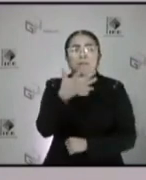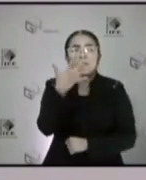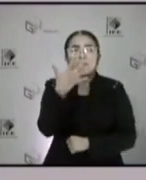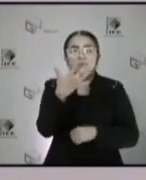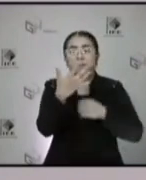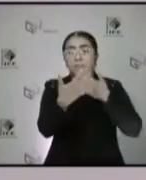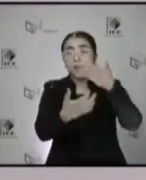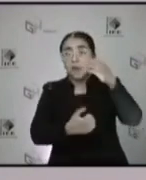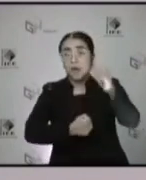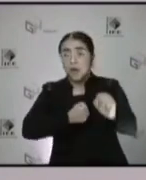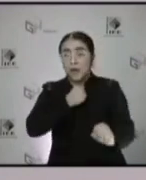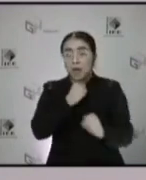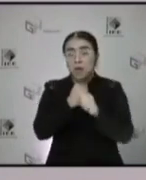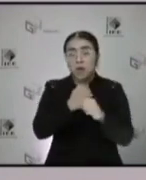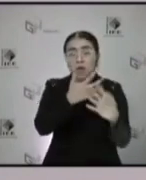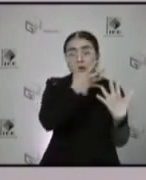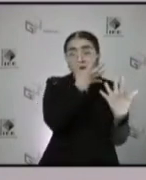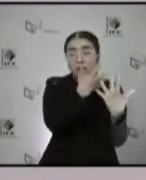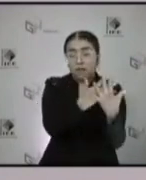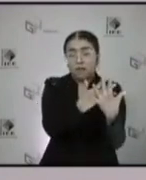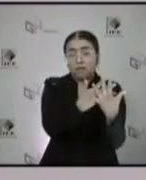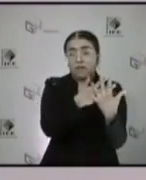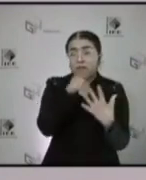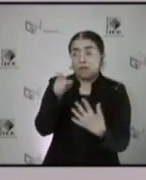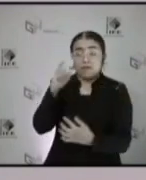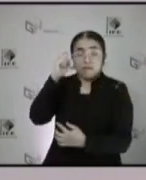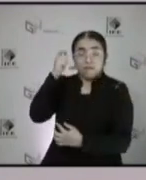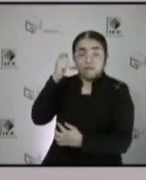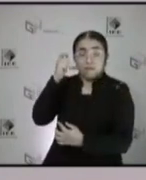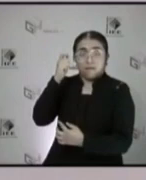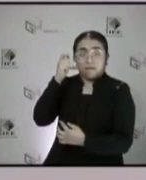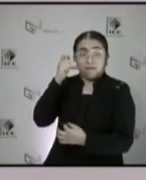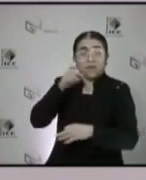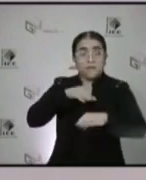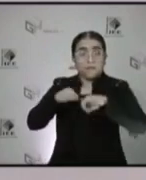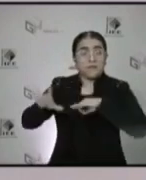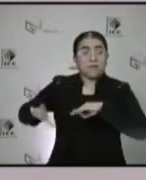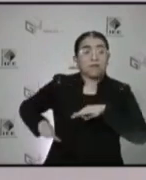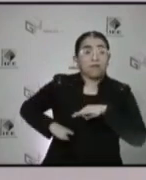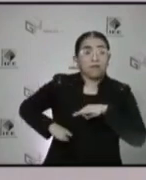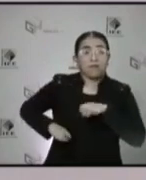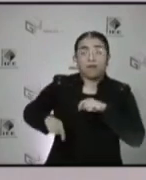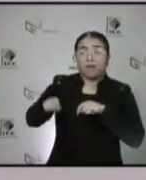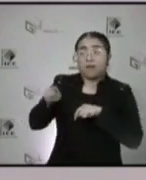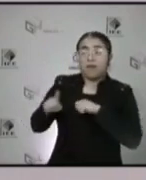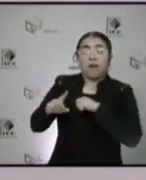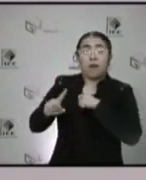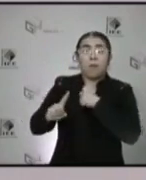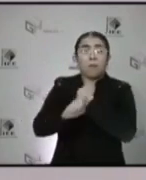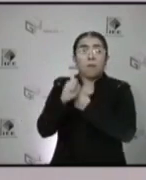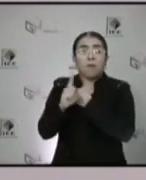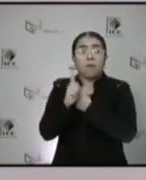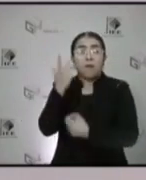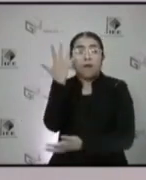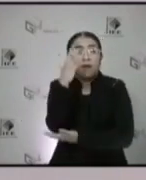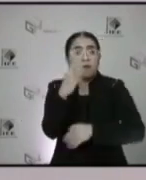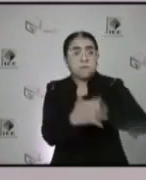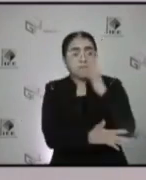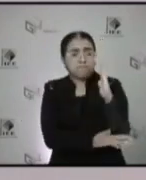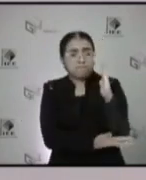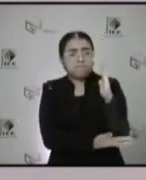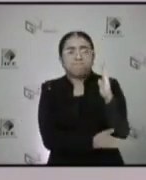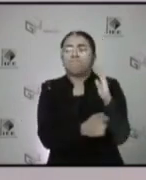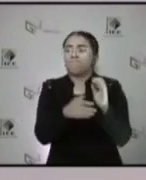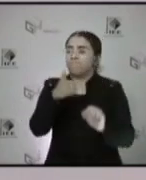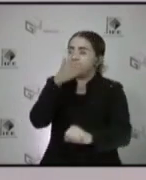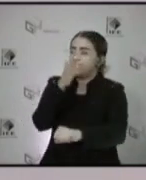cárcel los actos de corrupción de servidores públicos que deriven en una afectación ambiental. José Luis